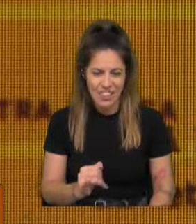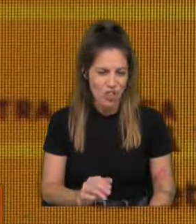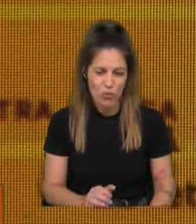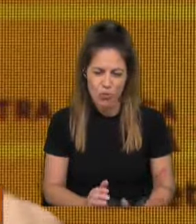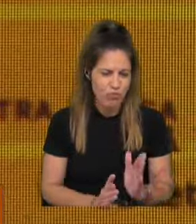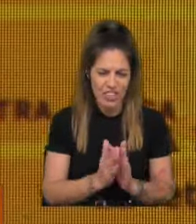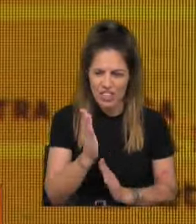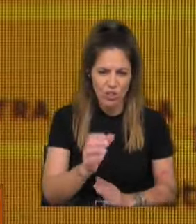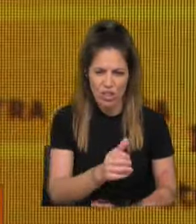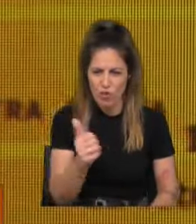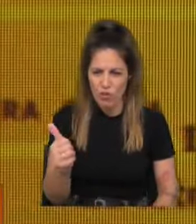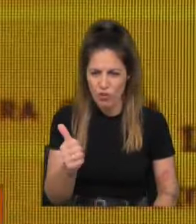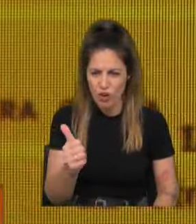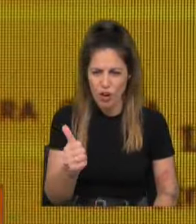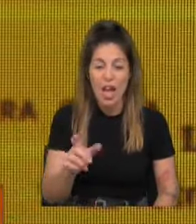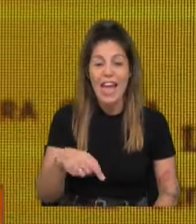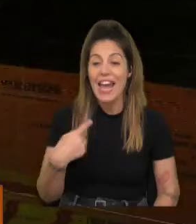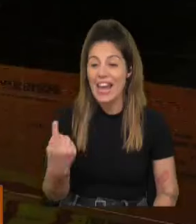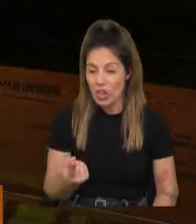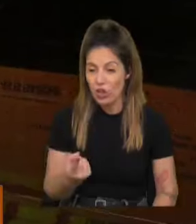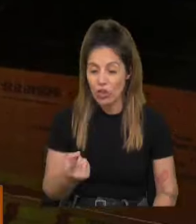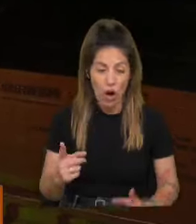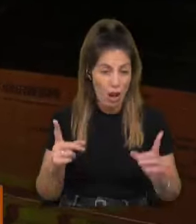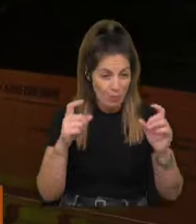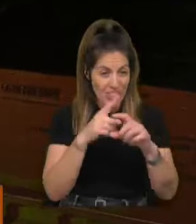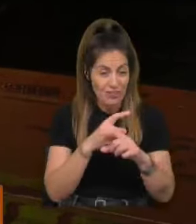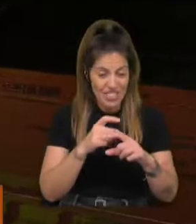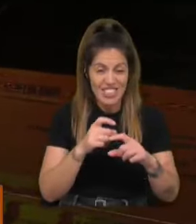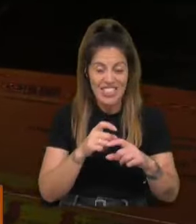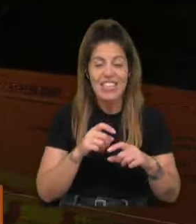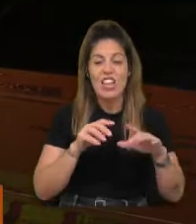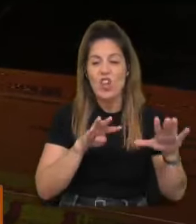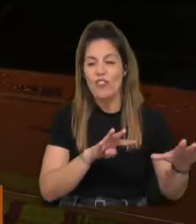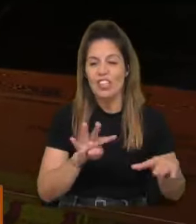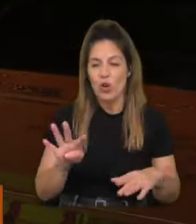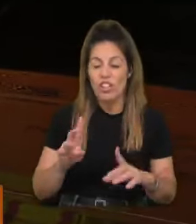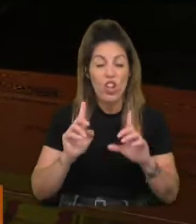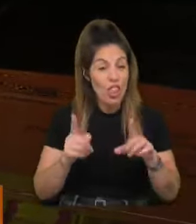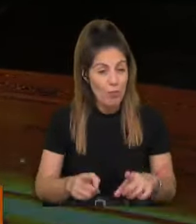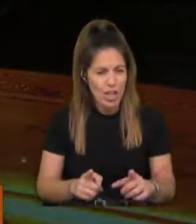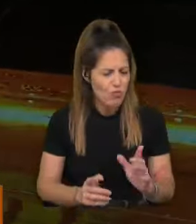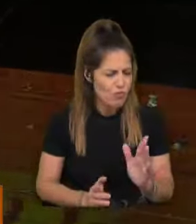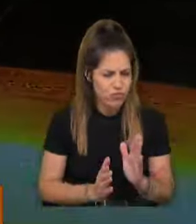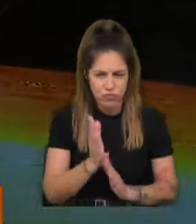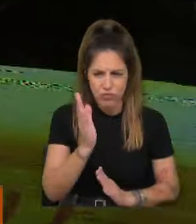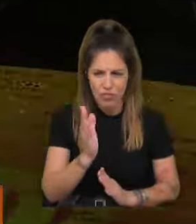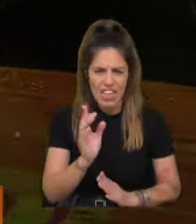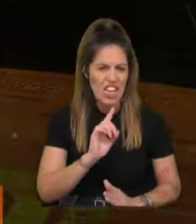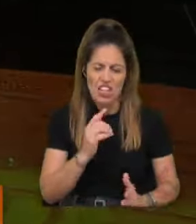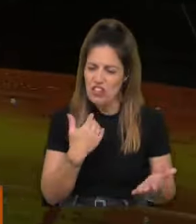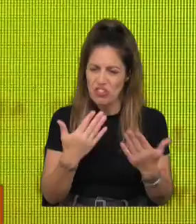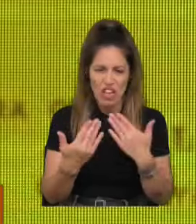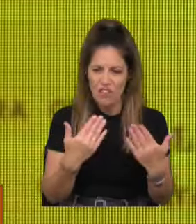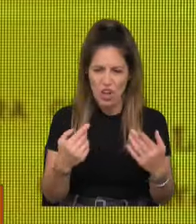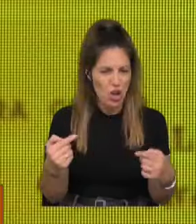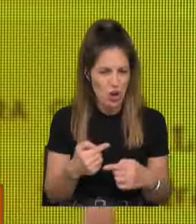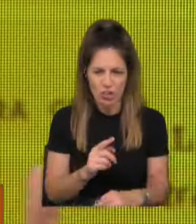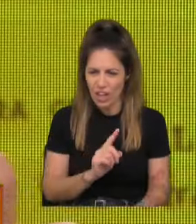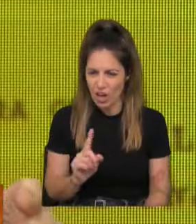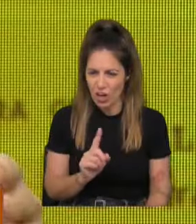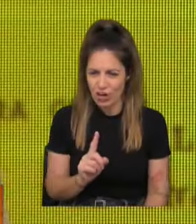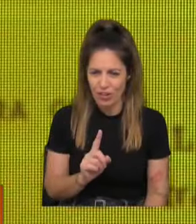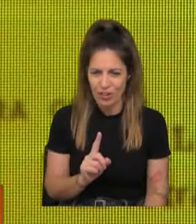otro que era más complicado El del 94 también fue arrollador y nadie se animó a hablar mucho en contra es